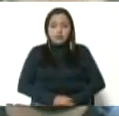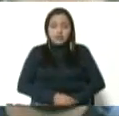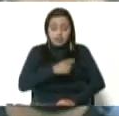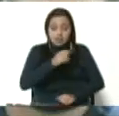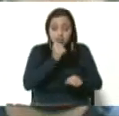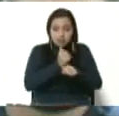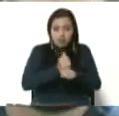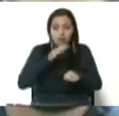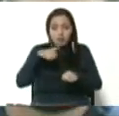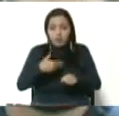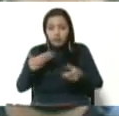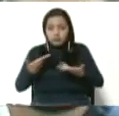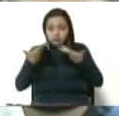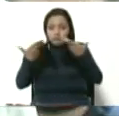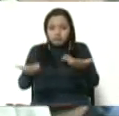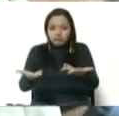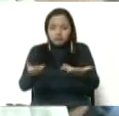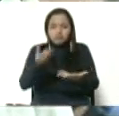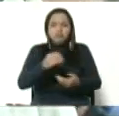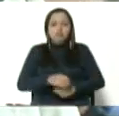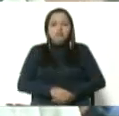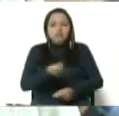el sustento al hogar.